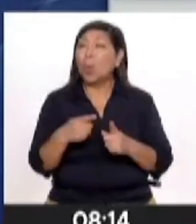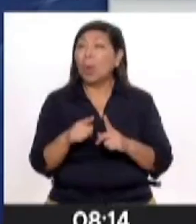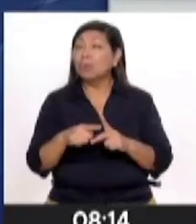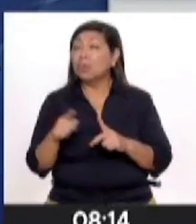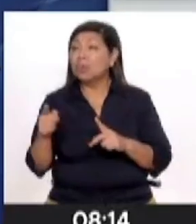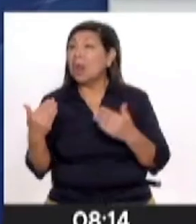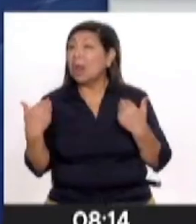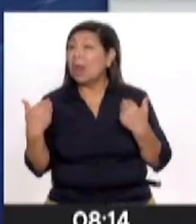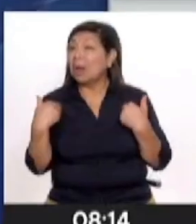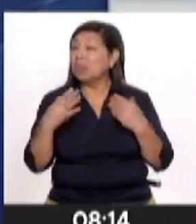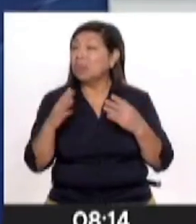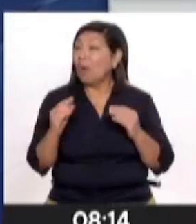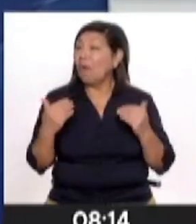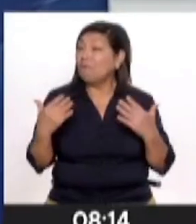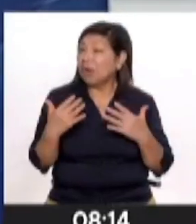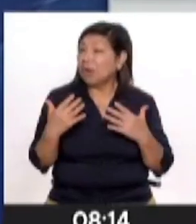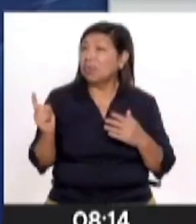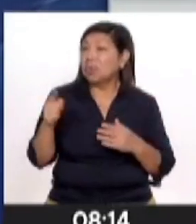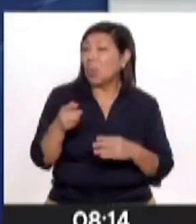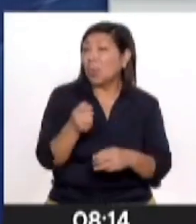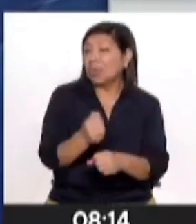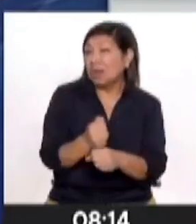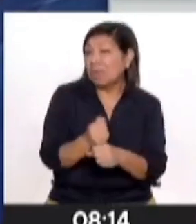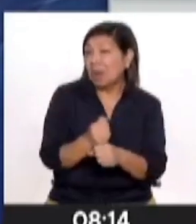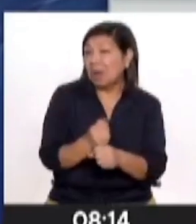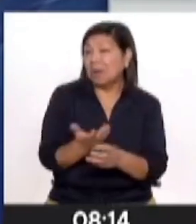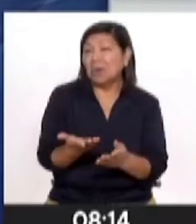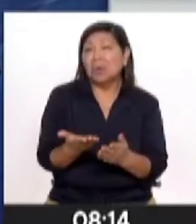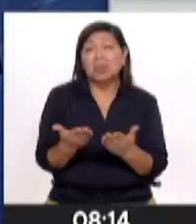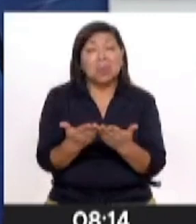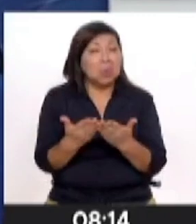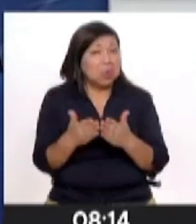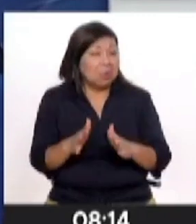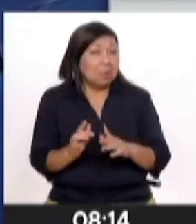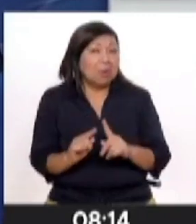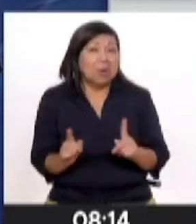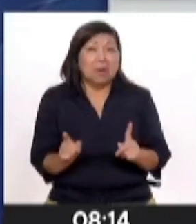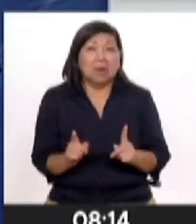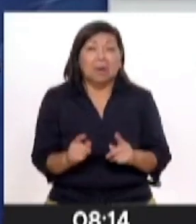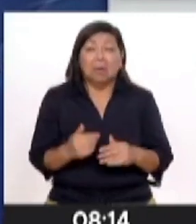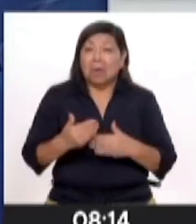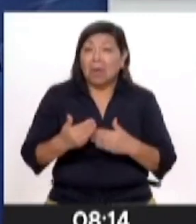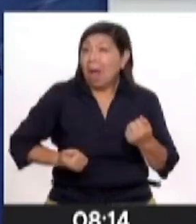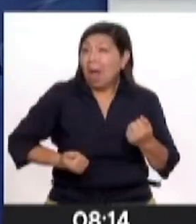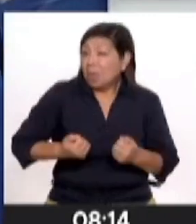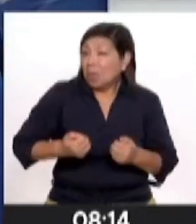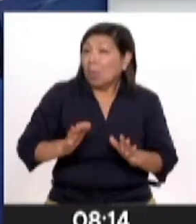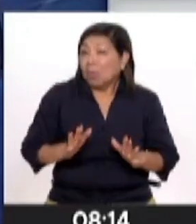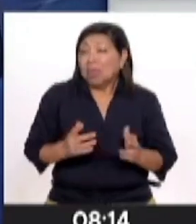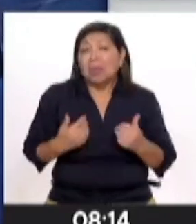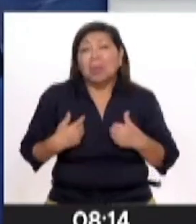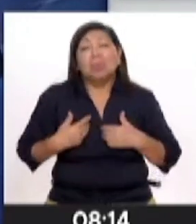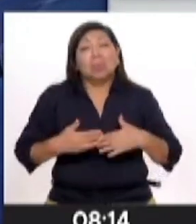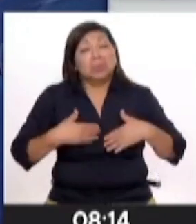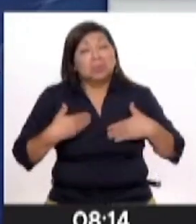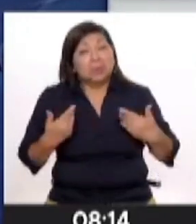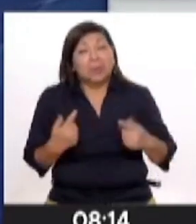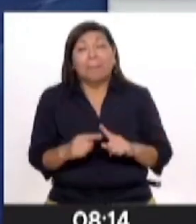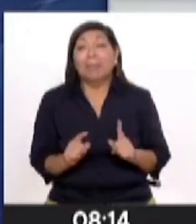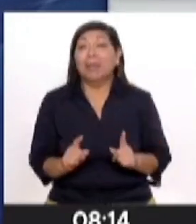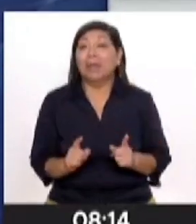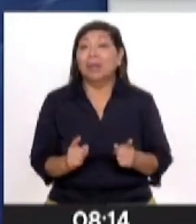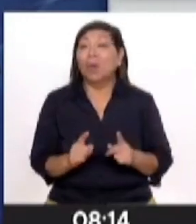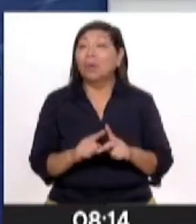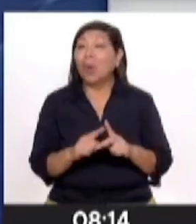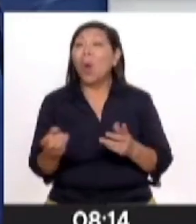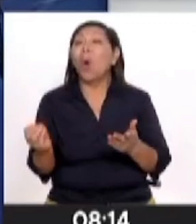casa, tiene un poco de frío, llega a su centro de trabajo, llega a su centro de estudio, o de repente en el transporte público se puede retirar el abrigo. Al momento de